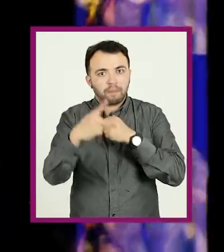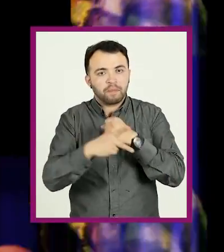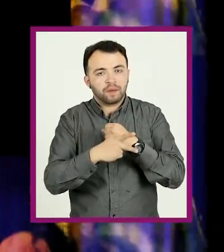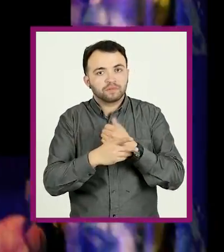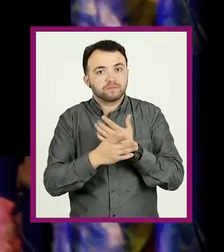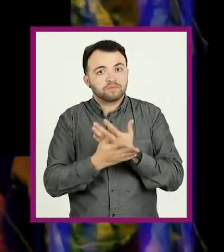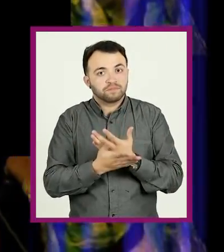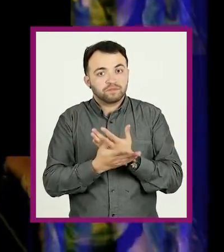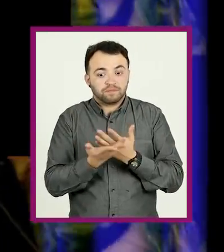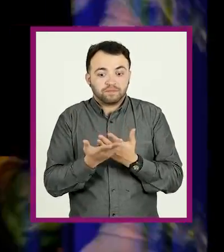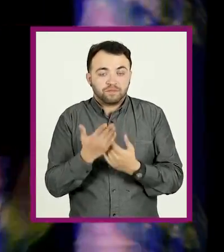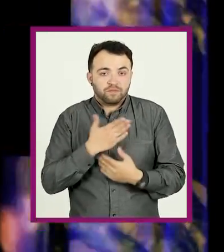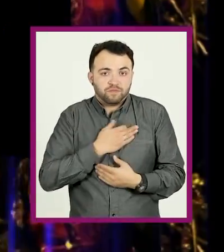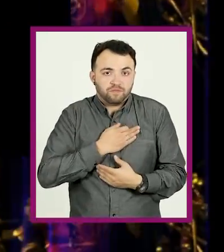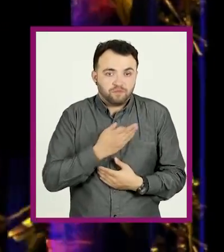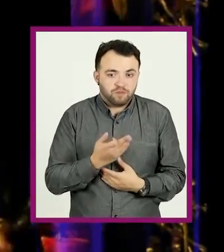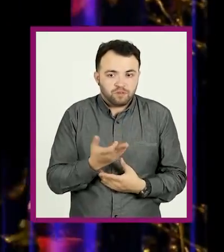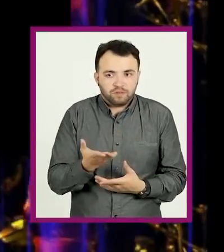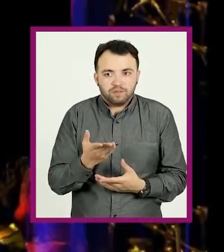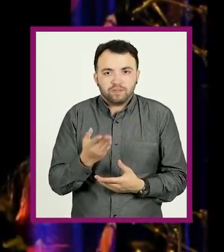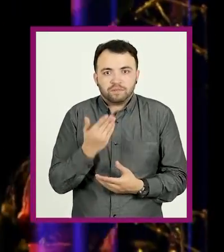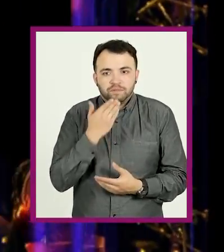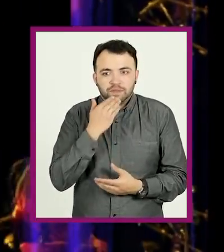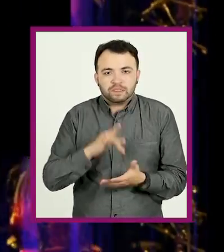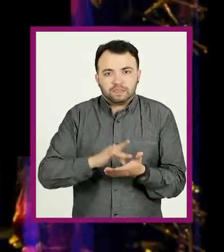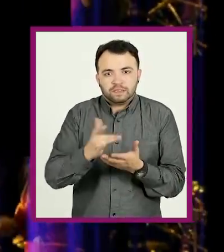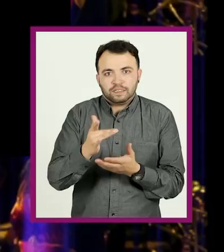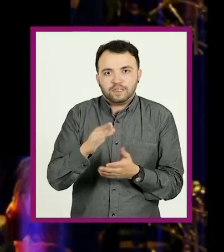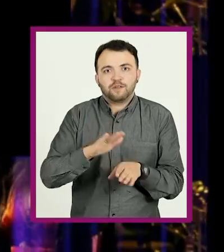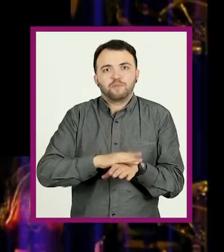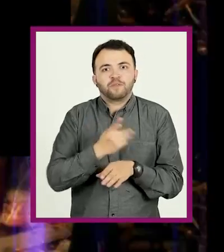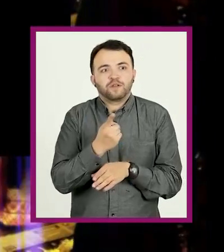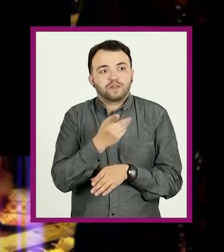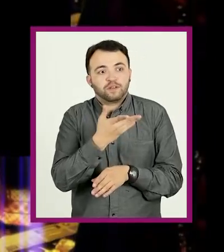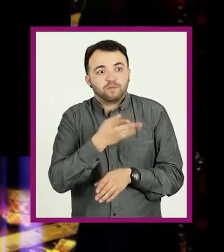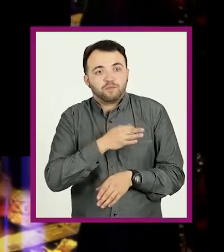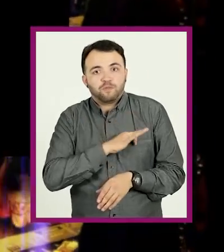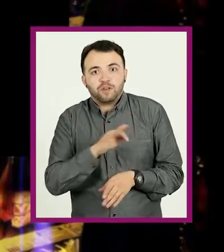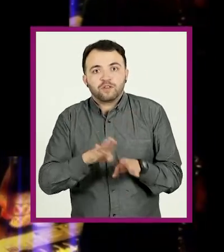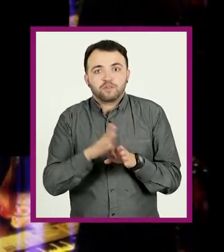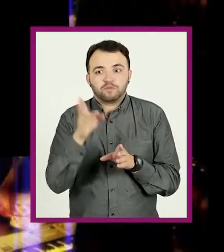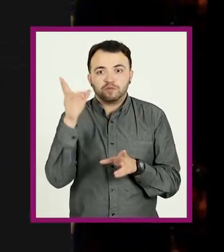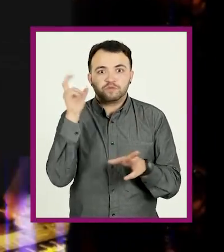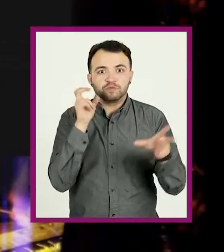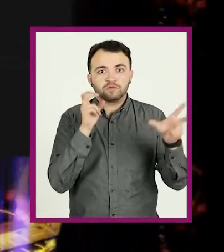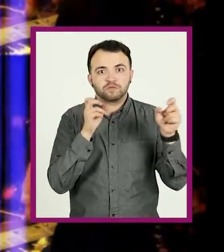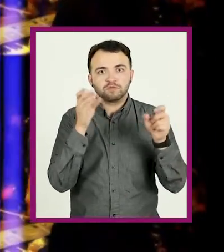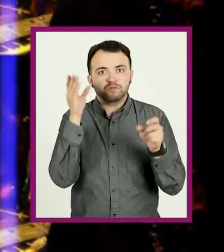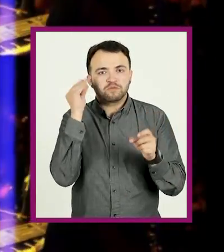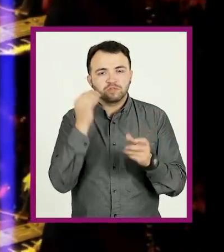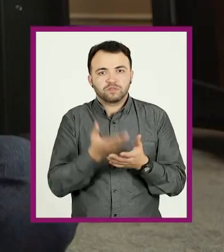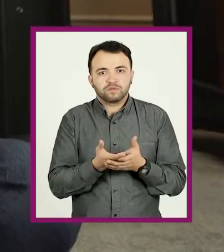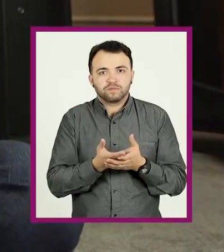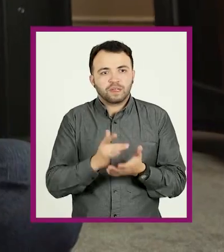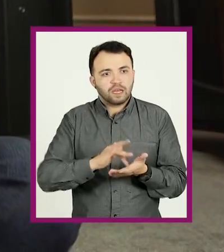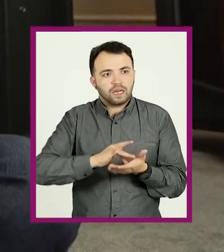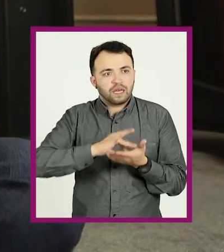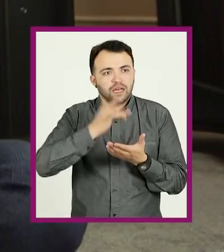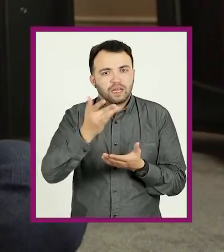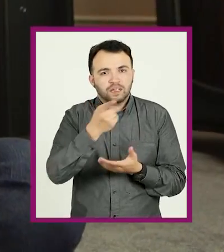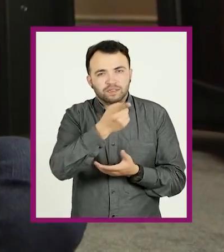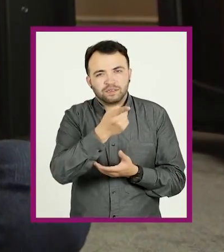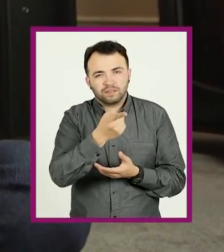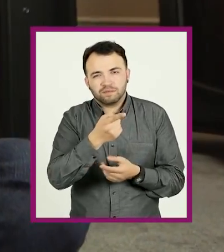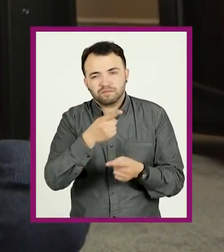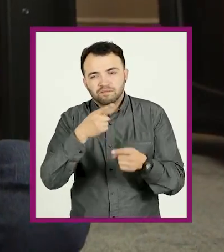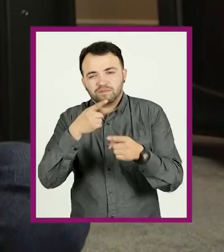aquí estamos y agradecemos por poder escuchar música en estos increíbles aparatos de sonido. Agradecemos agradecemos a Euroconceptos